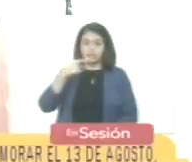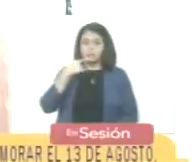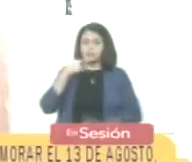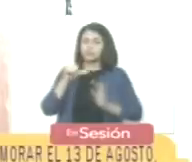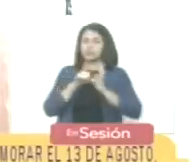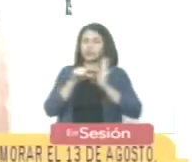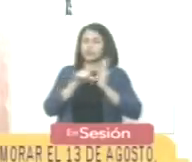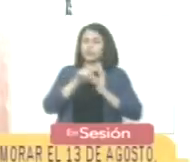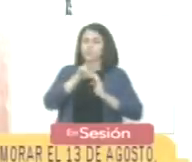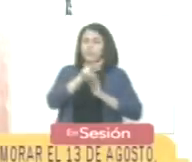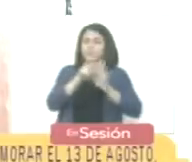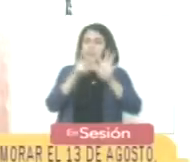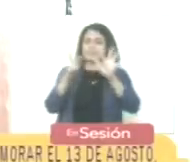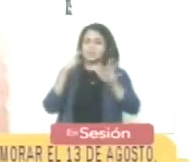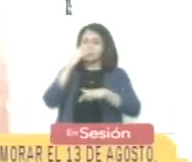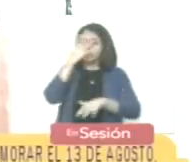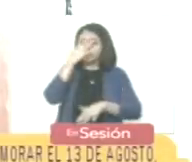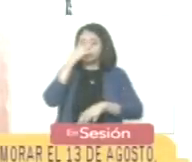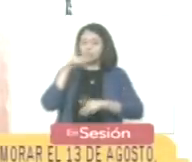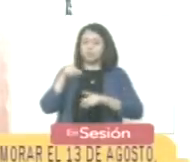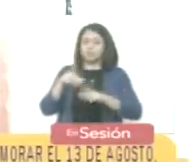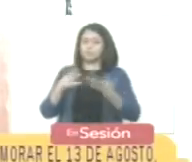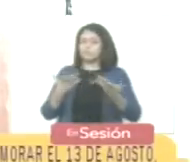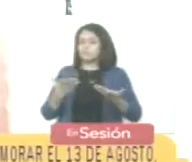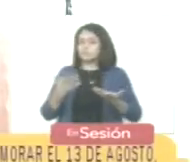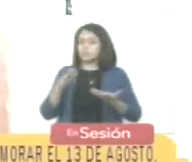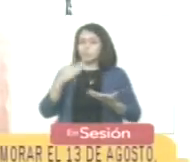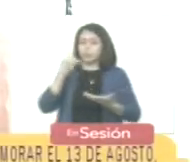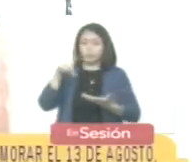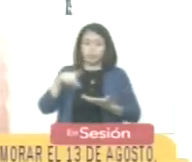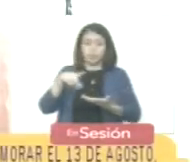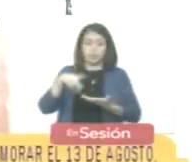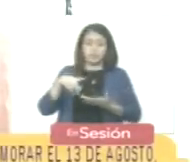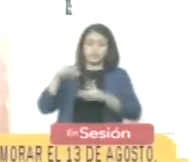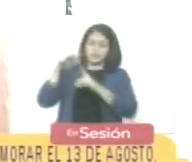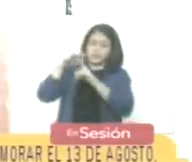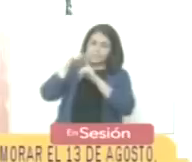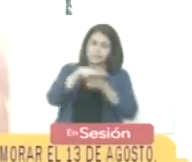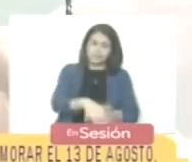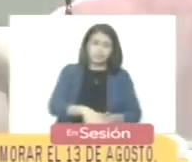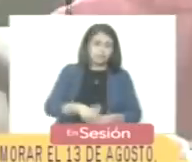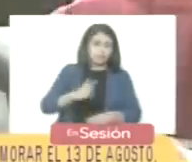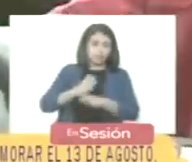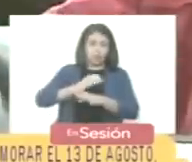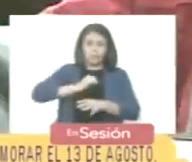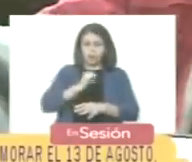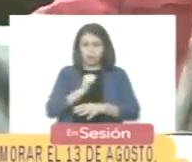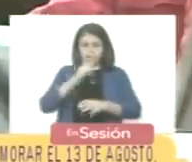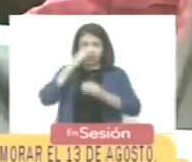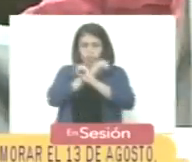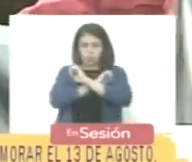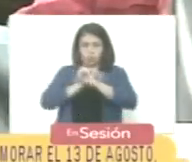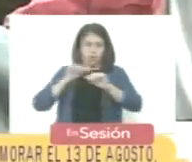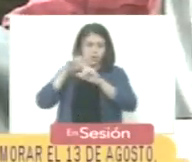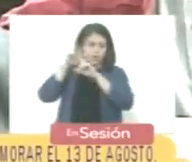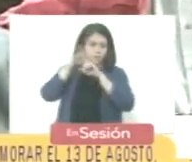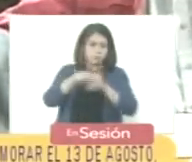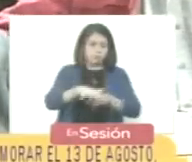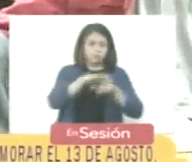estaban el 27 de febrero, cuando también las fuerzas represoras de lo que sí era un régimen,